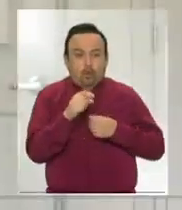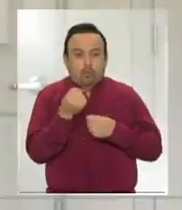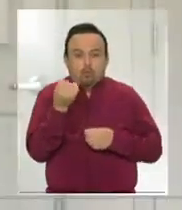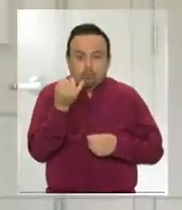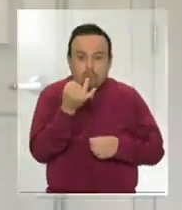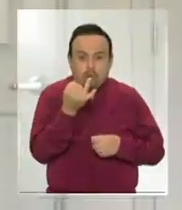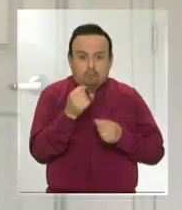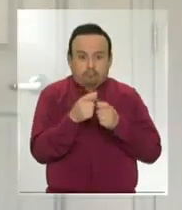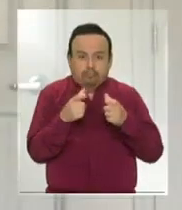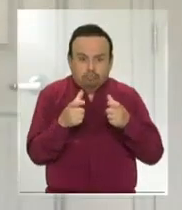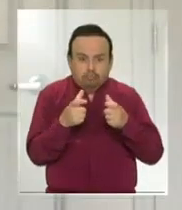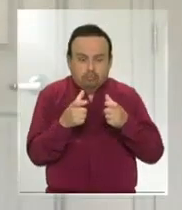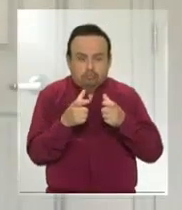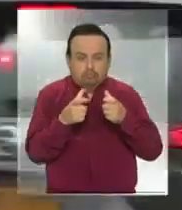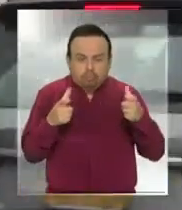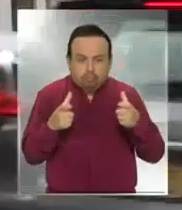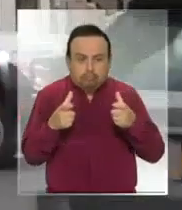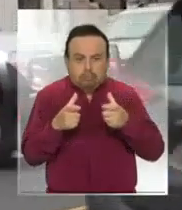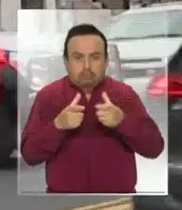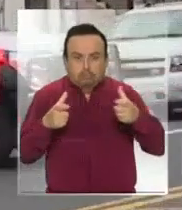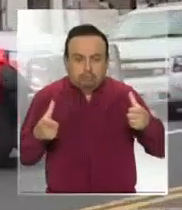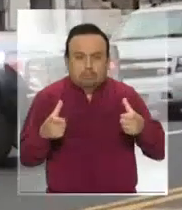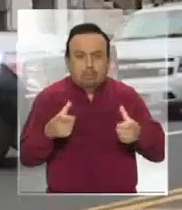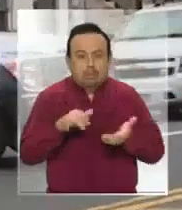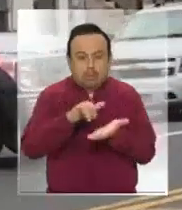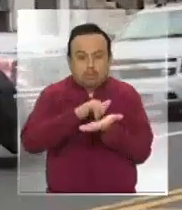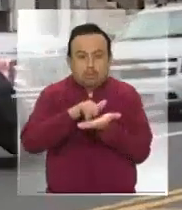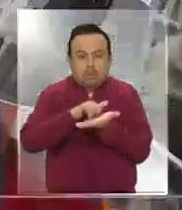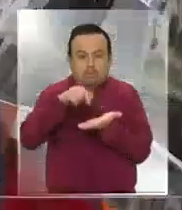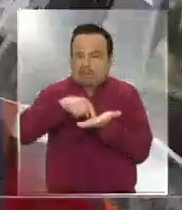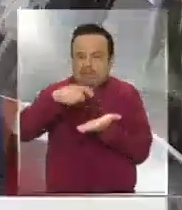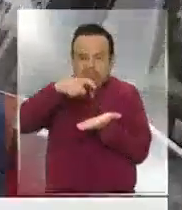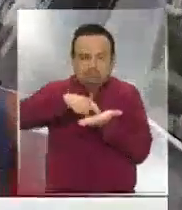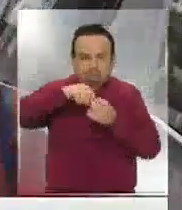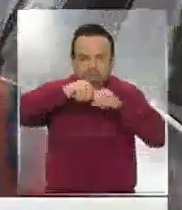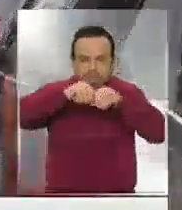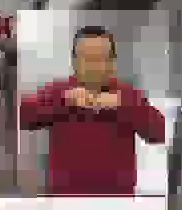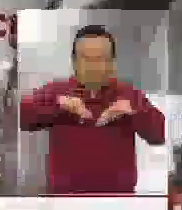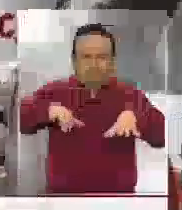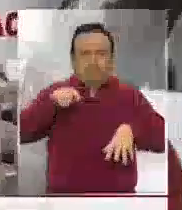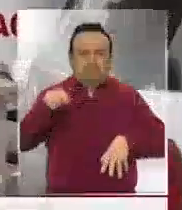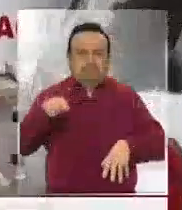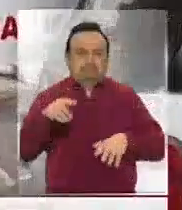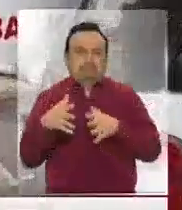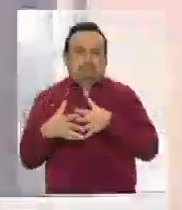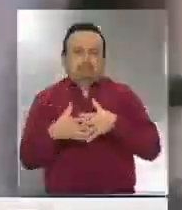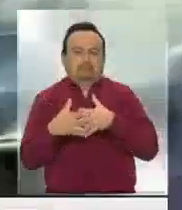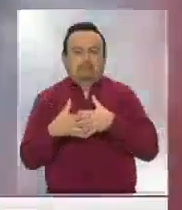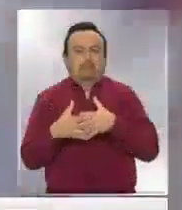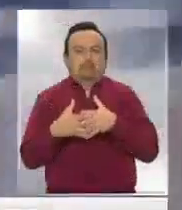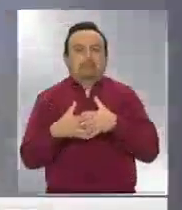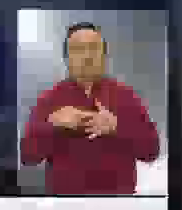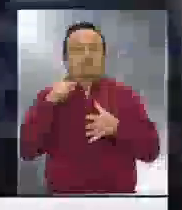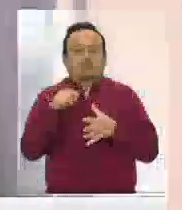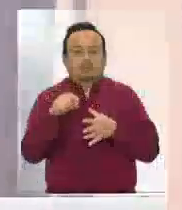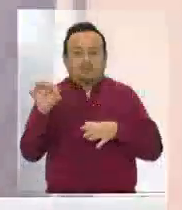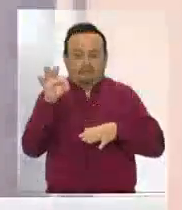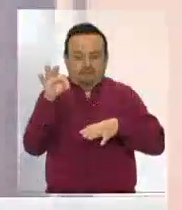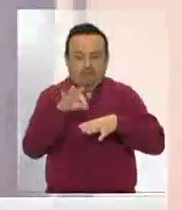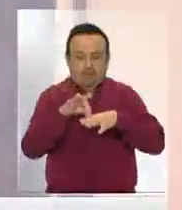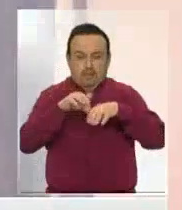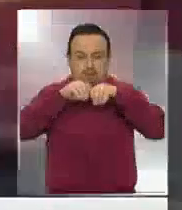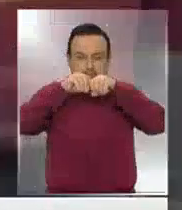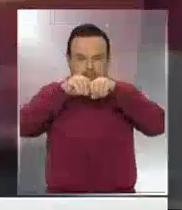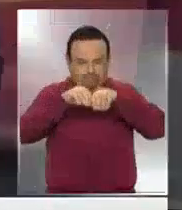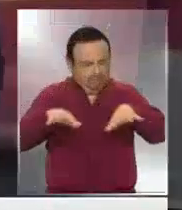aumentan de forma exponencial. Nueva York es el epicentro de la pandemia en Estados Unidos. Allí, el virus se diseminó